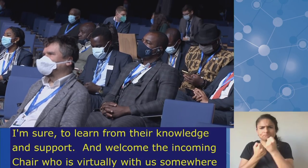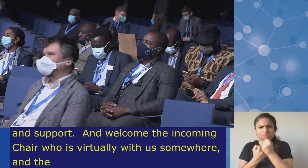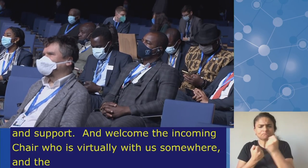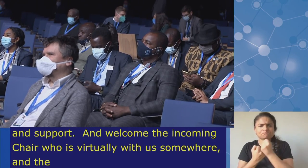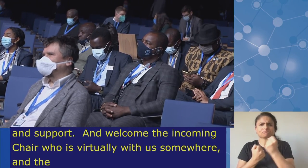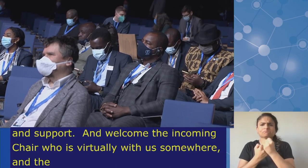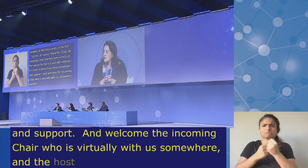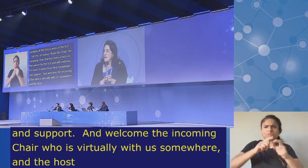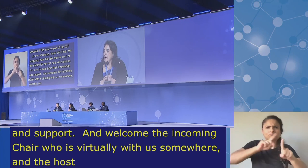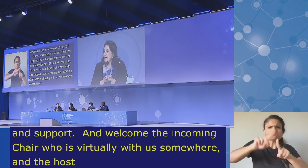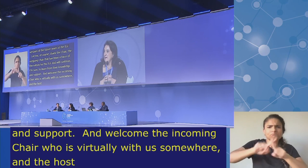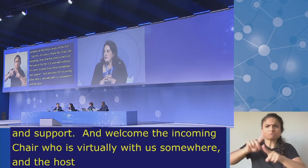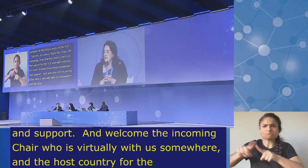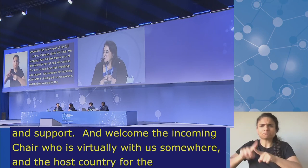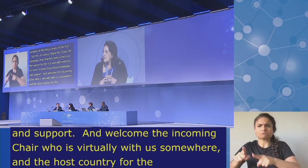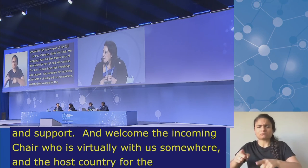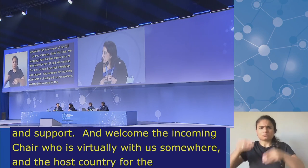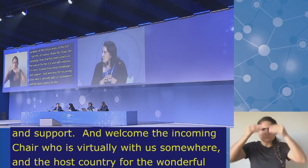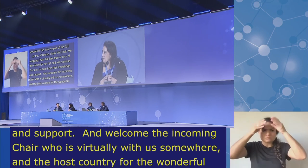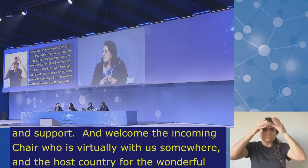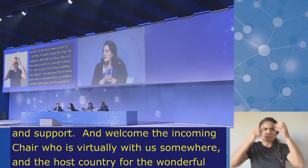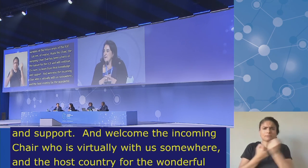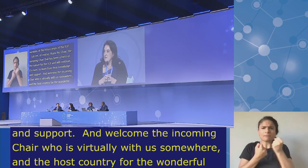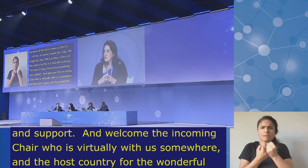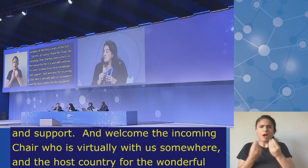también dar la bienvenida, o quizás mejor dicho,